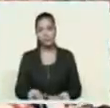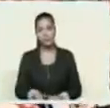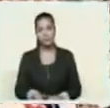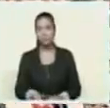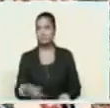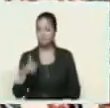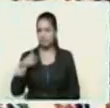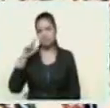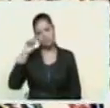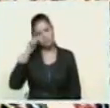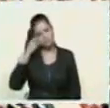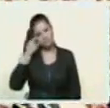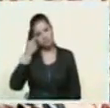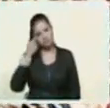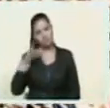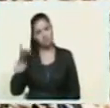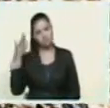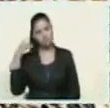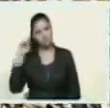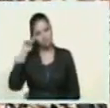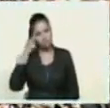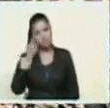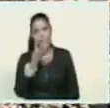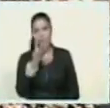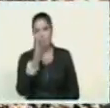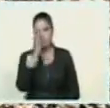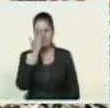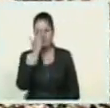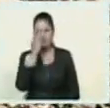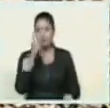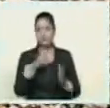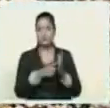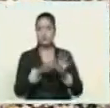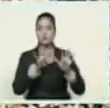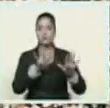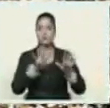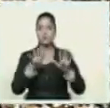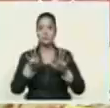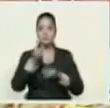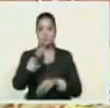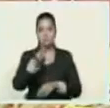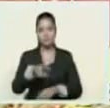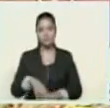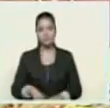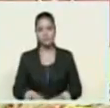yo lo recuerdo 4 de febrero 1992